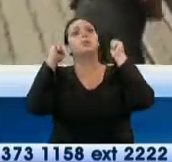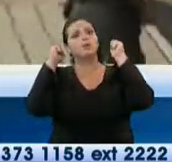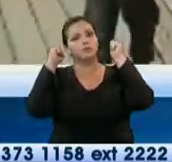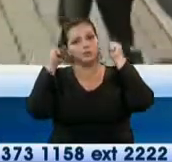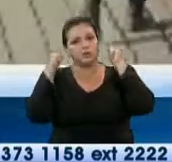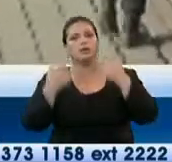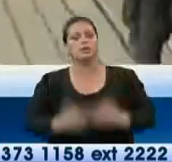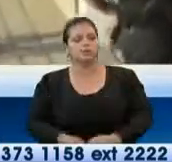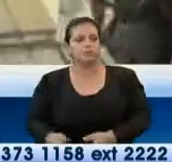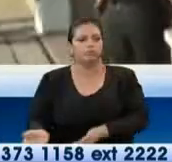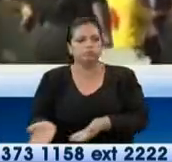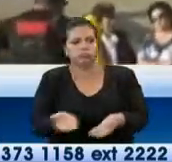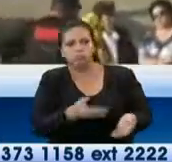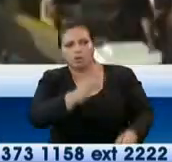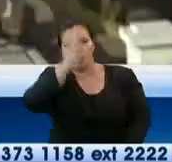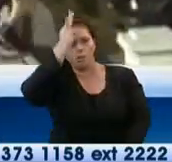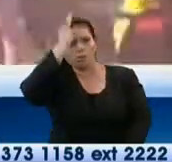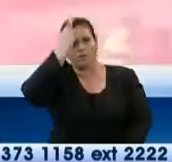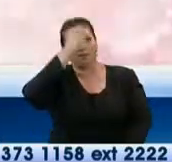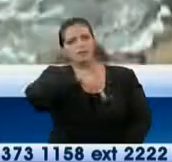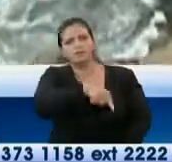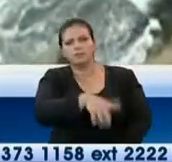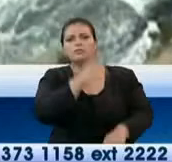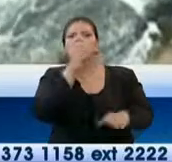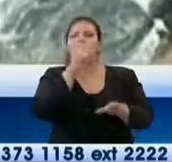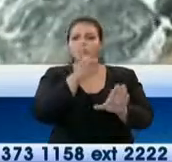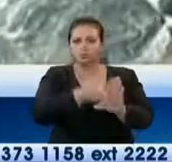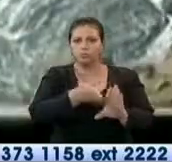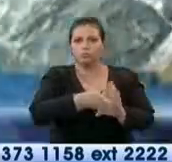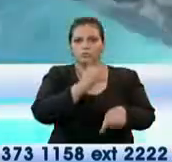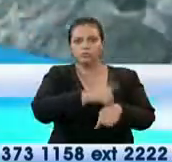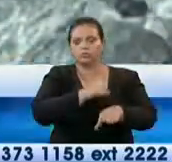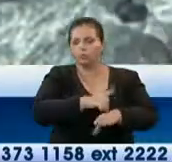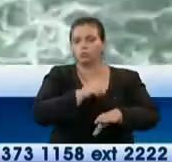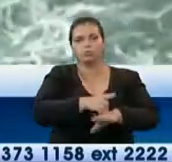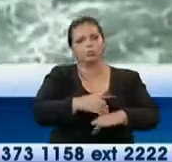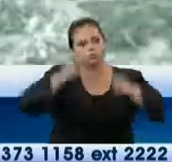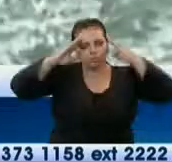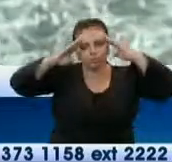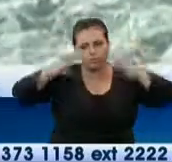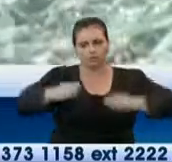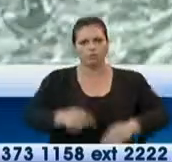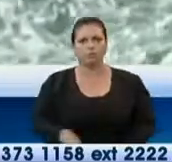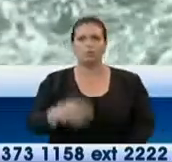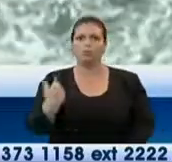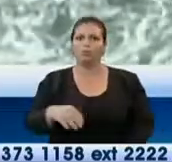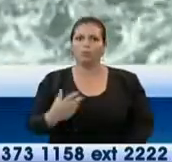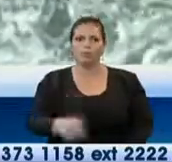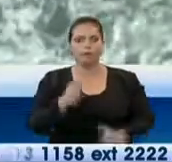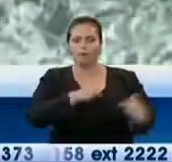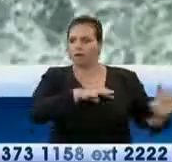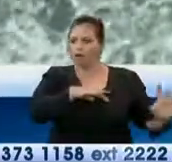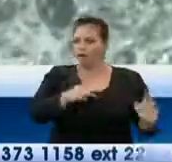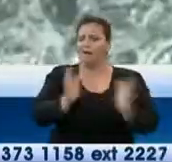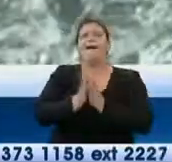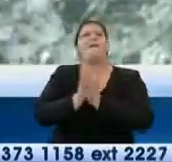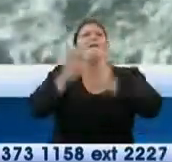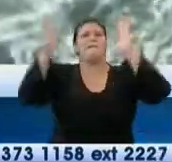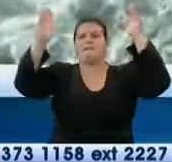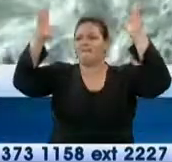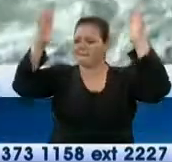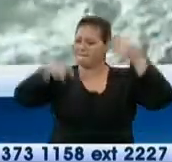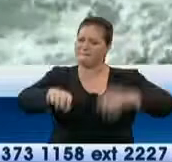para recibir tratamiento psicológico. El policía héroe fue felicitado por su comando ante su valerosa